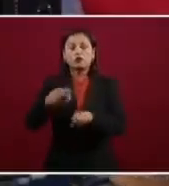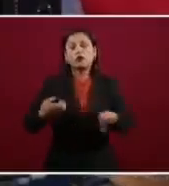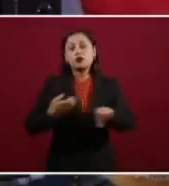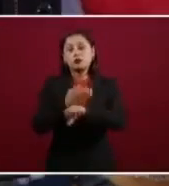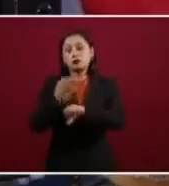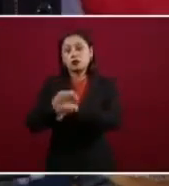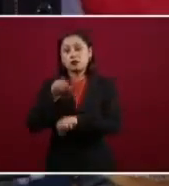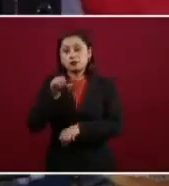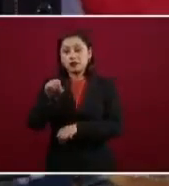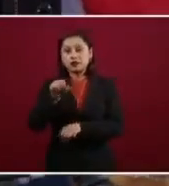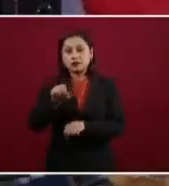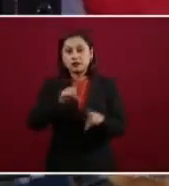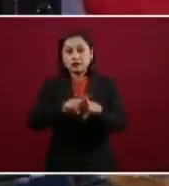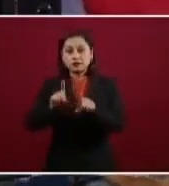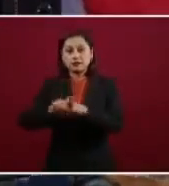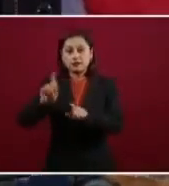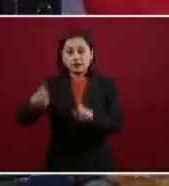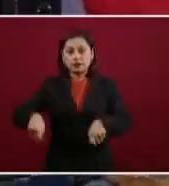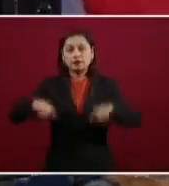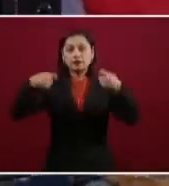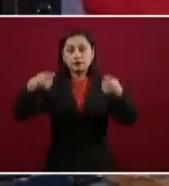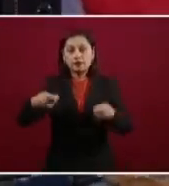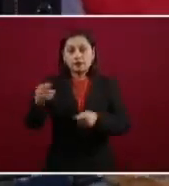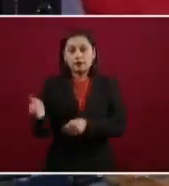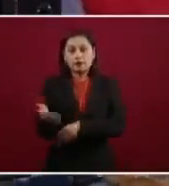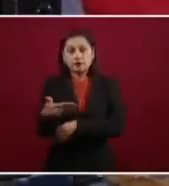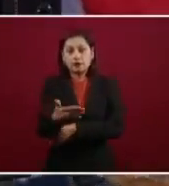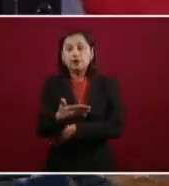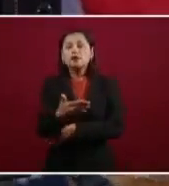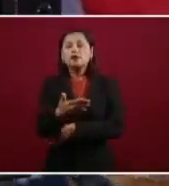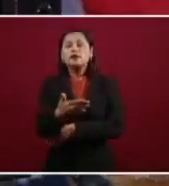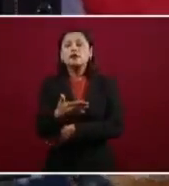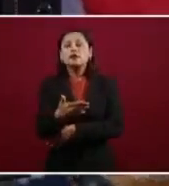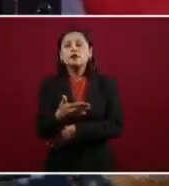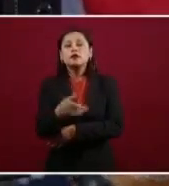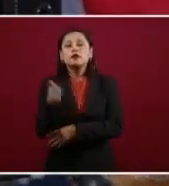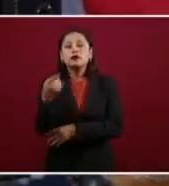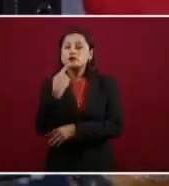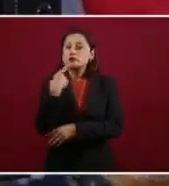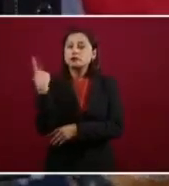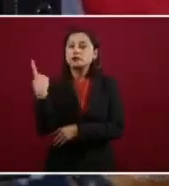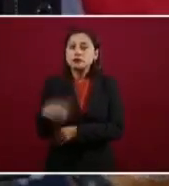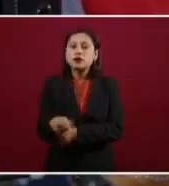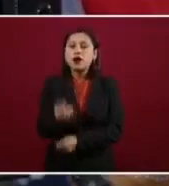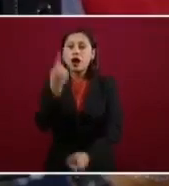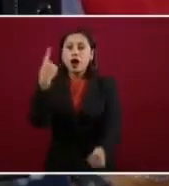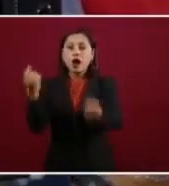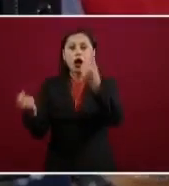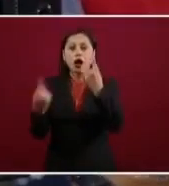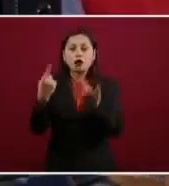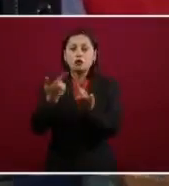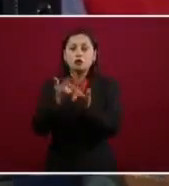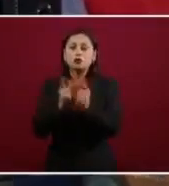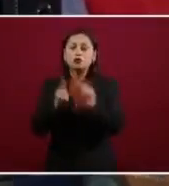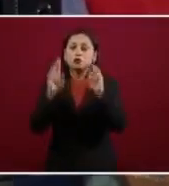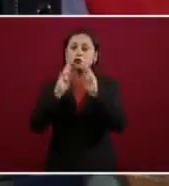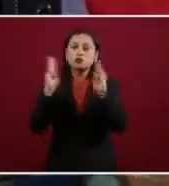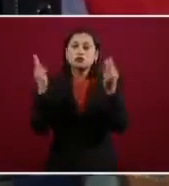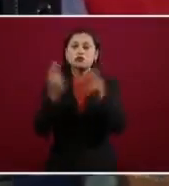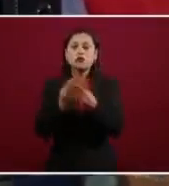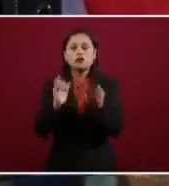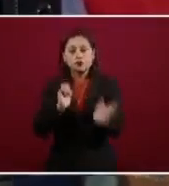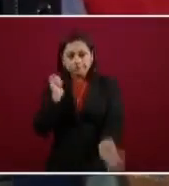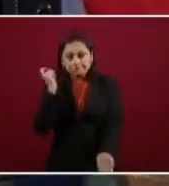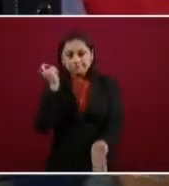república que están denunciando que esto que se llama cobro de derecho de piso de parte del crimen organizado en